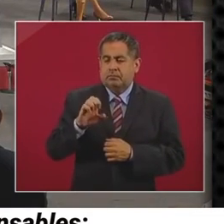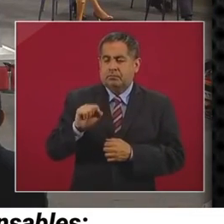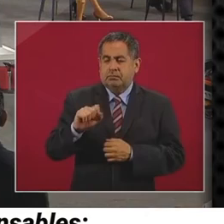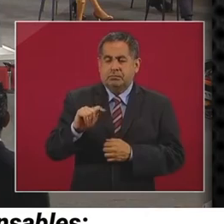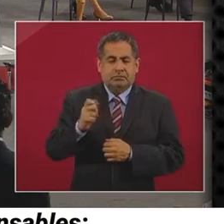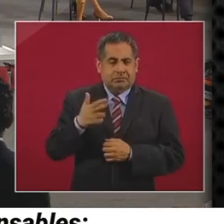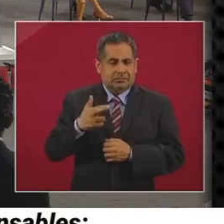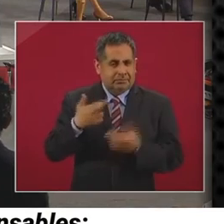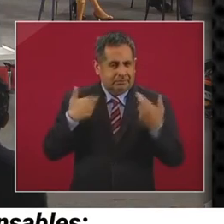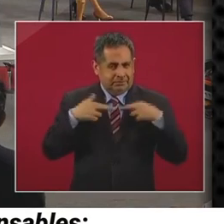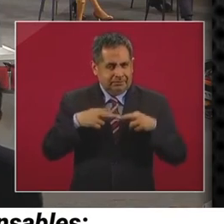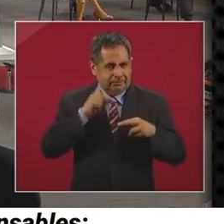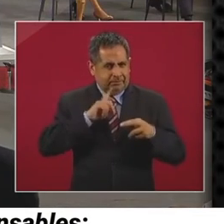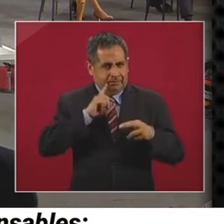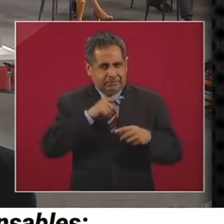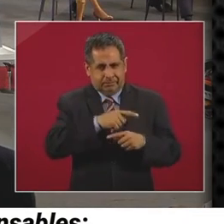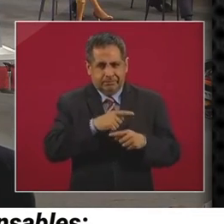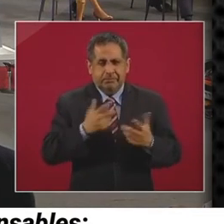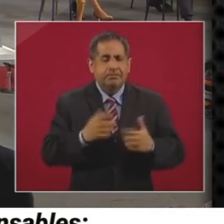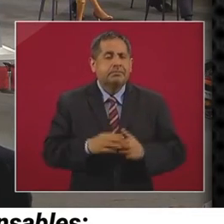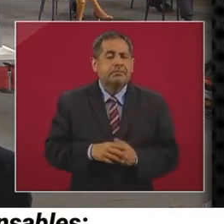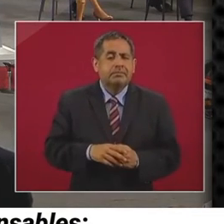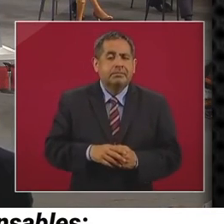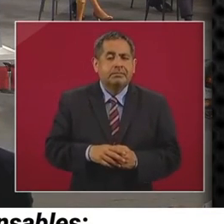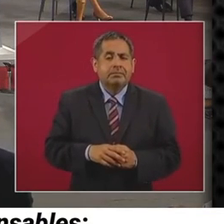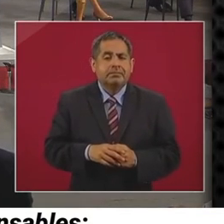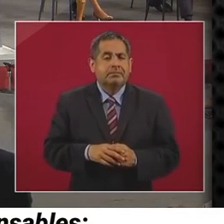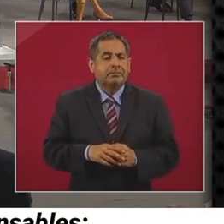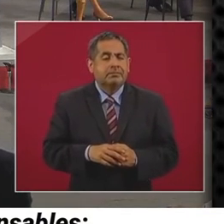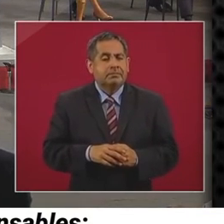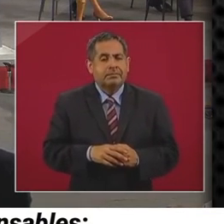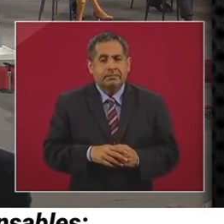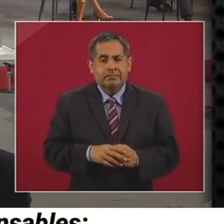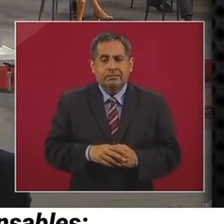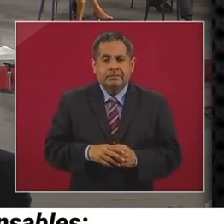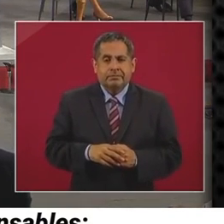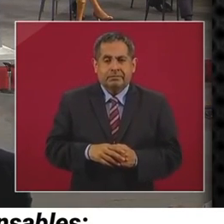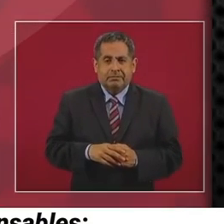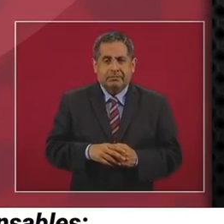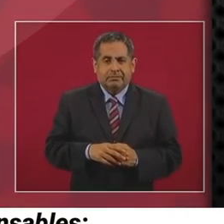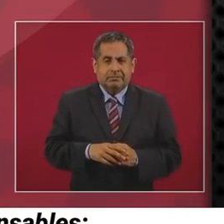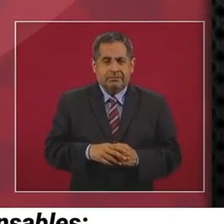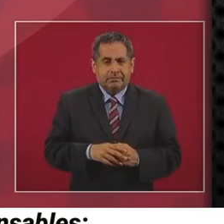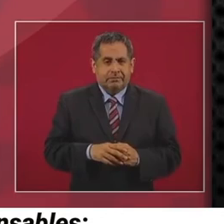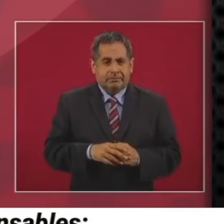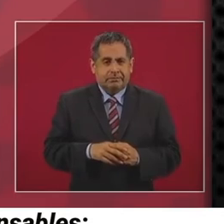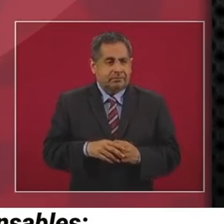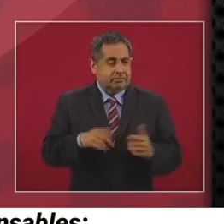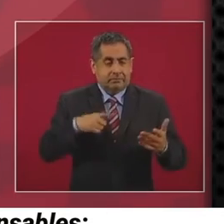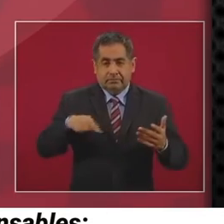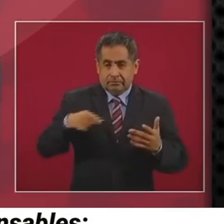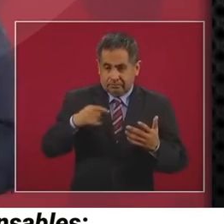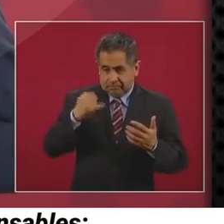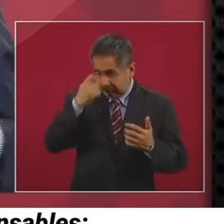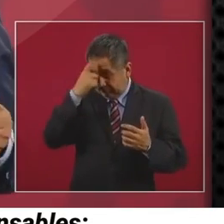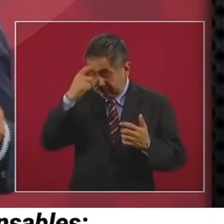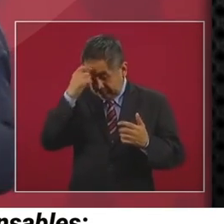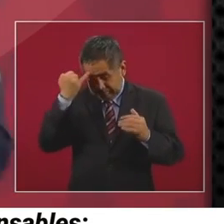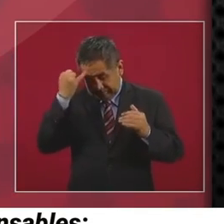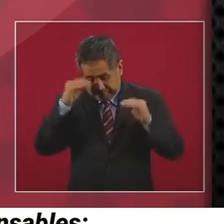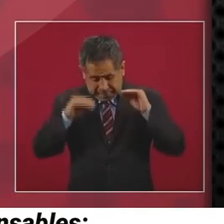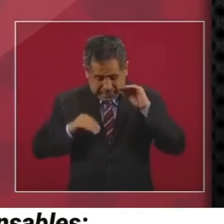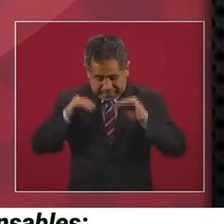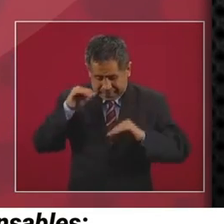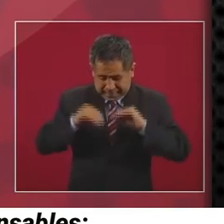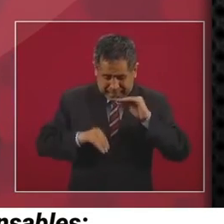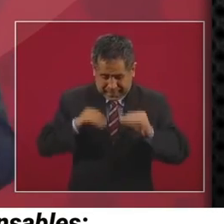se expuso a su asesinato por haber acudido a realizar su labor informativa en la madrugada y sin presencia de la policía municipal. Frente a la violencia